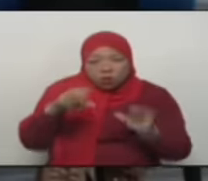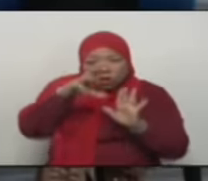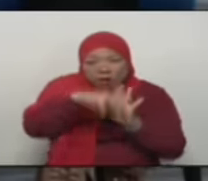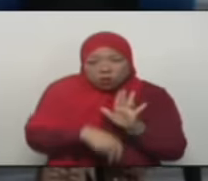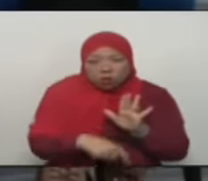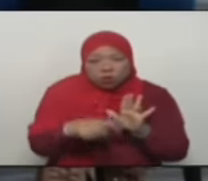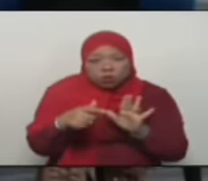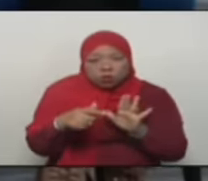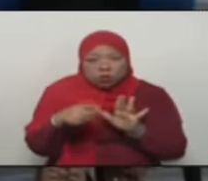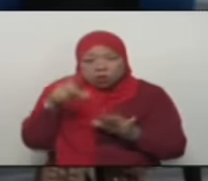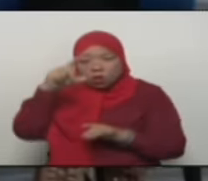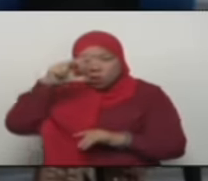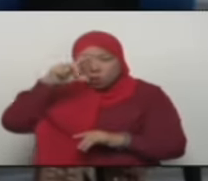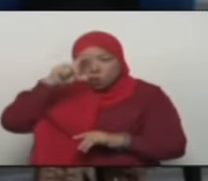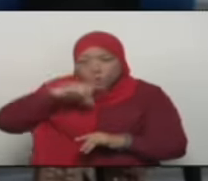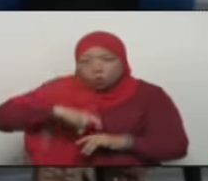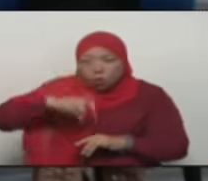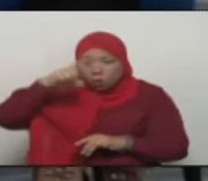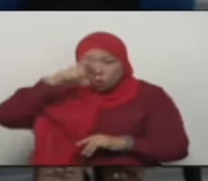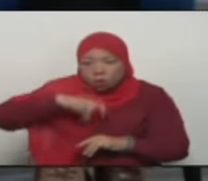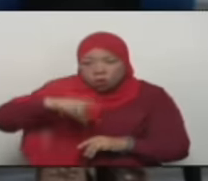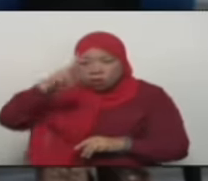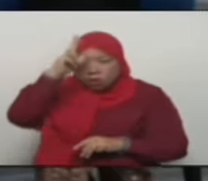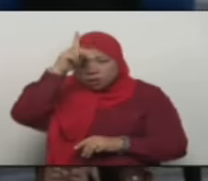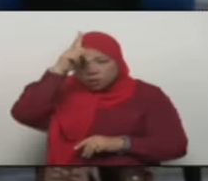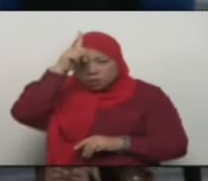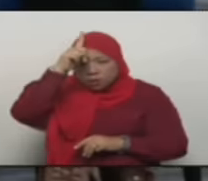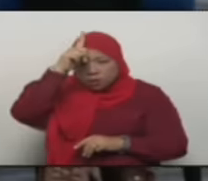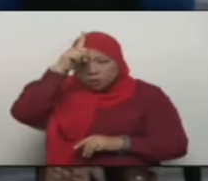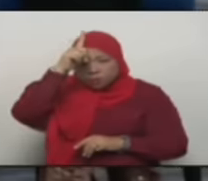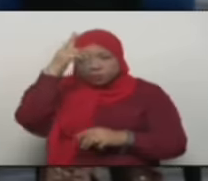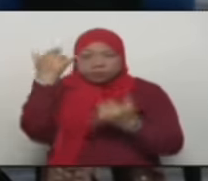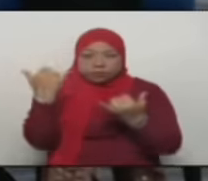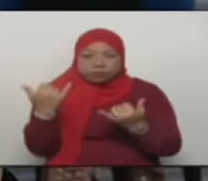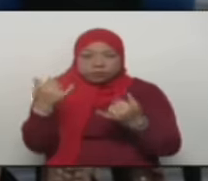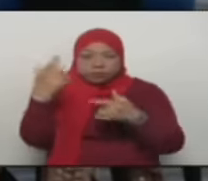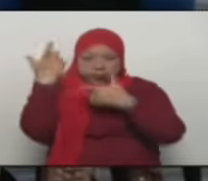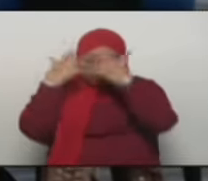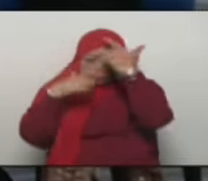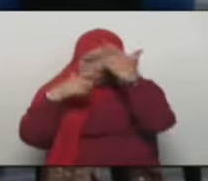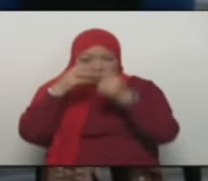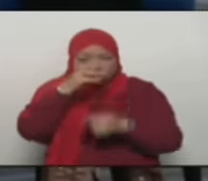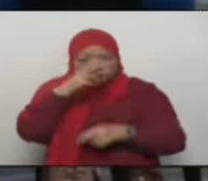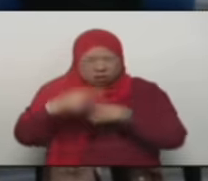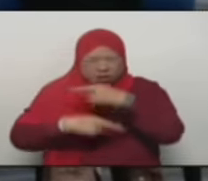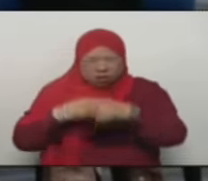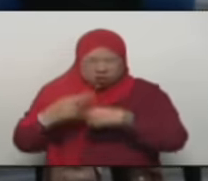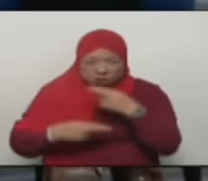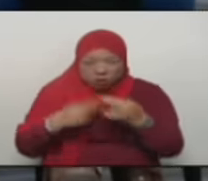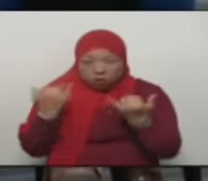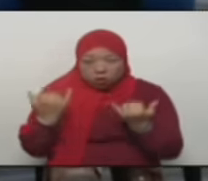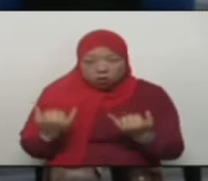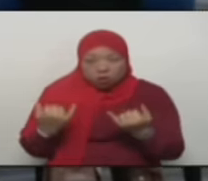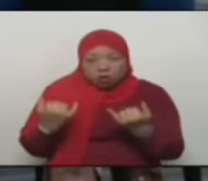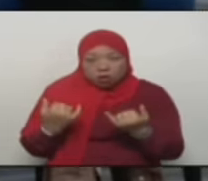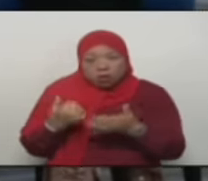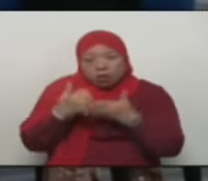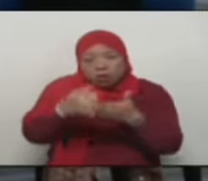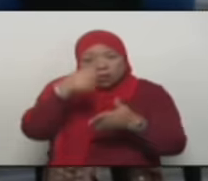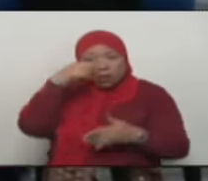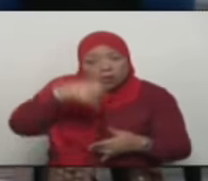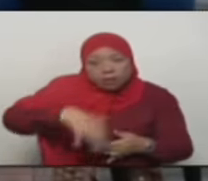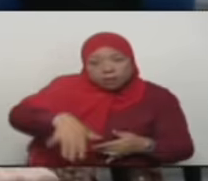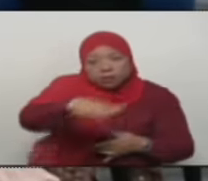porque los judíos te lo arrebataron, en el caso de Alemania, y aquí es porque el chavismo y es porque la revolución que le ha dado tanto al pueblo de